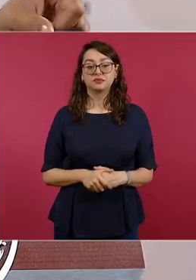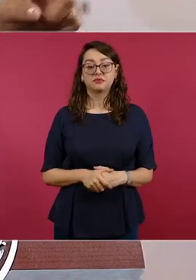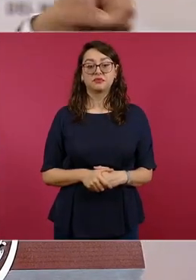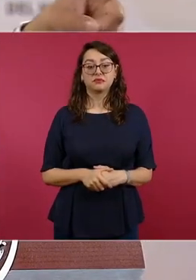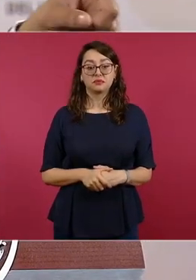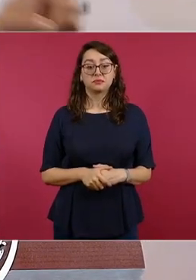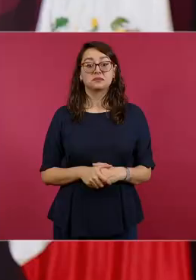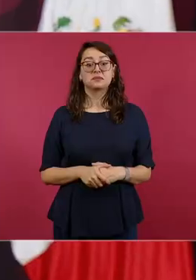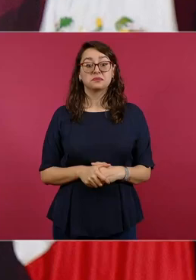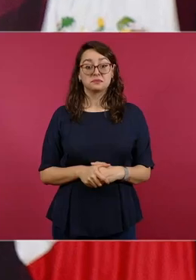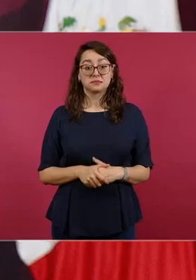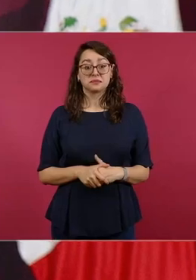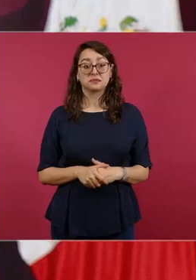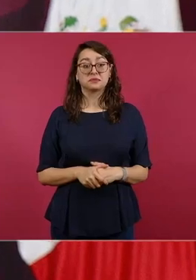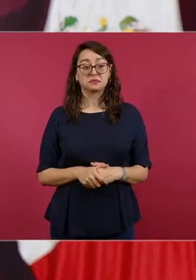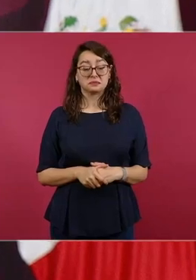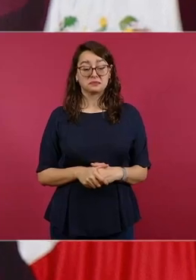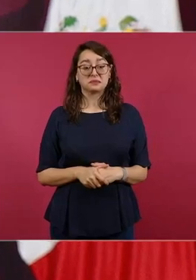es